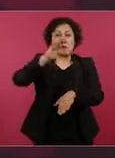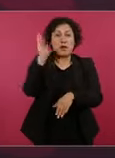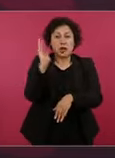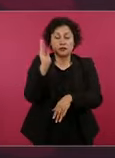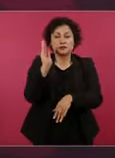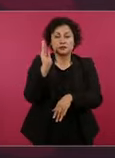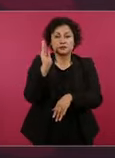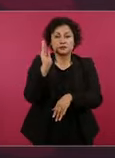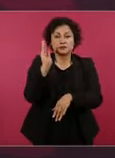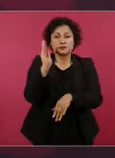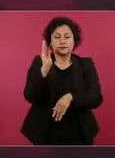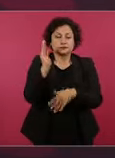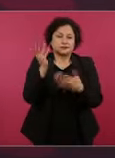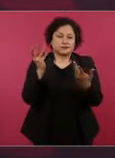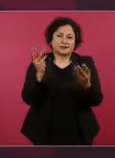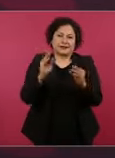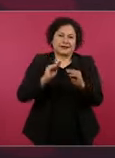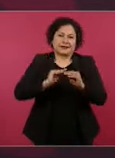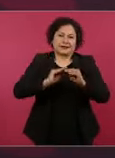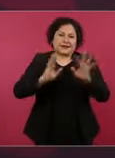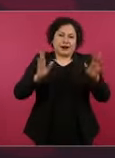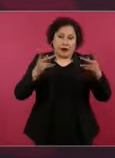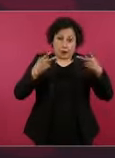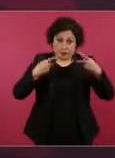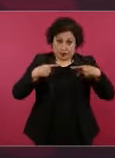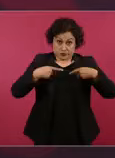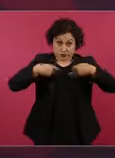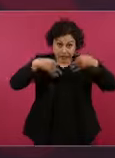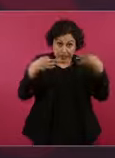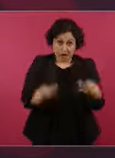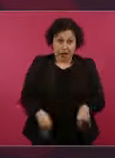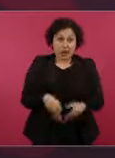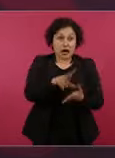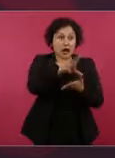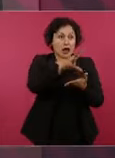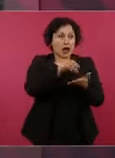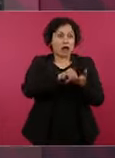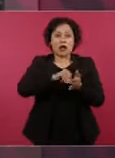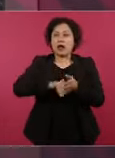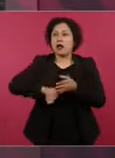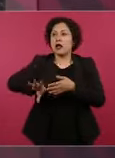desde luego automatizadas, pagadas con robots,